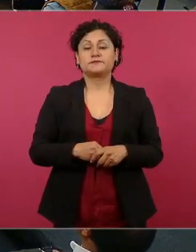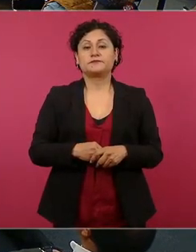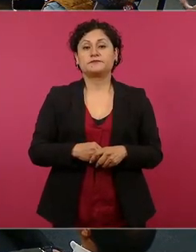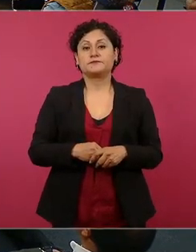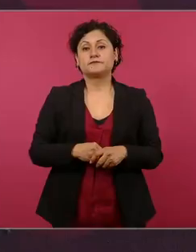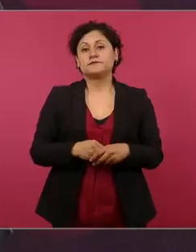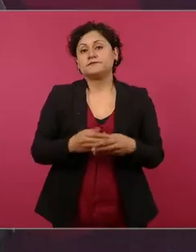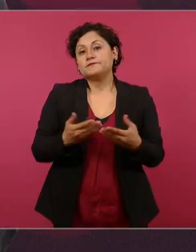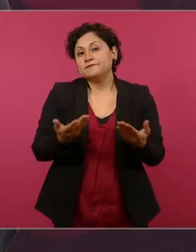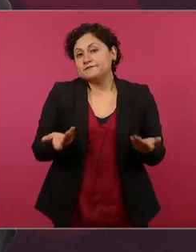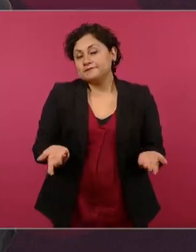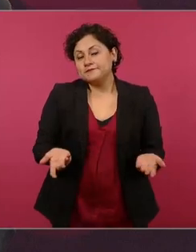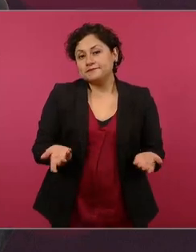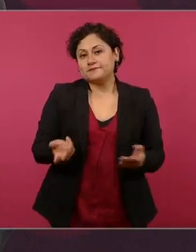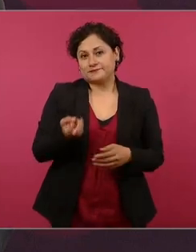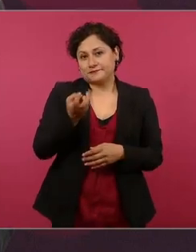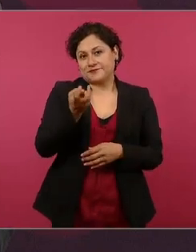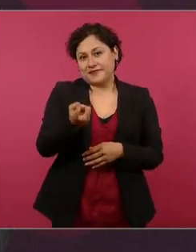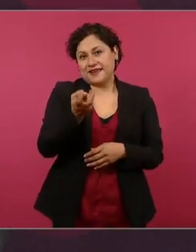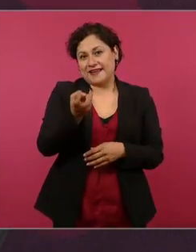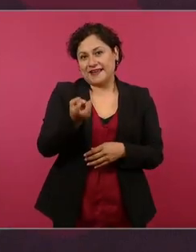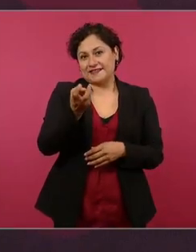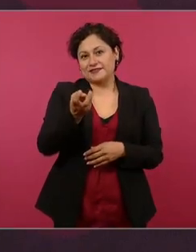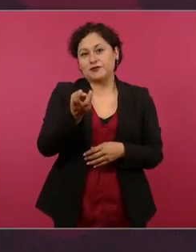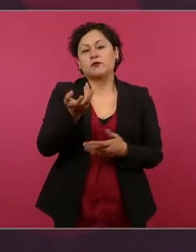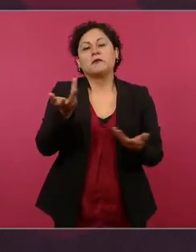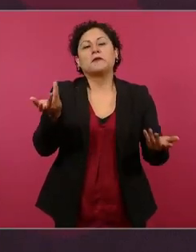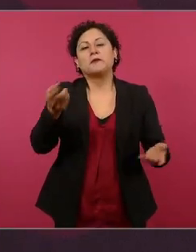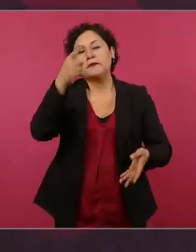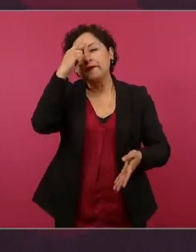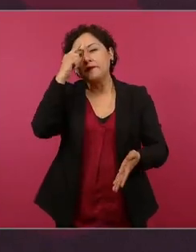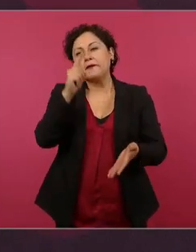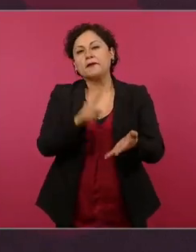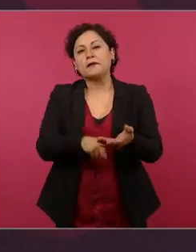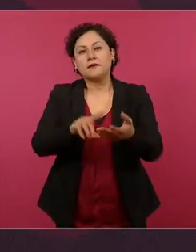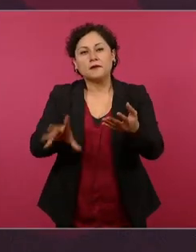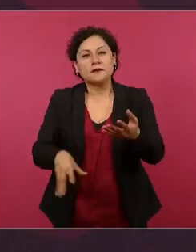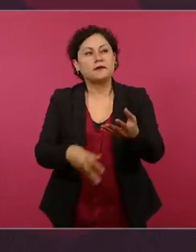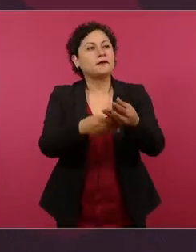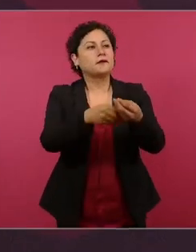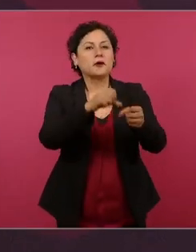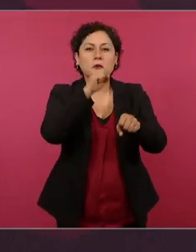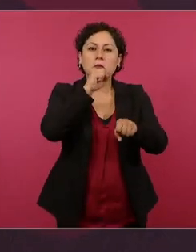lo acompañáramos de publicidad, imagínense,